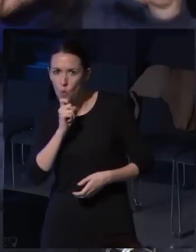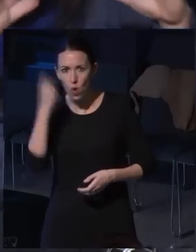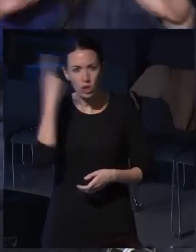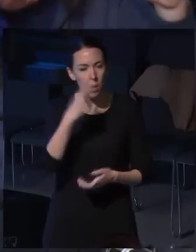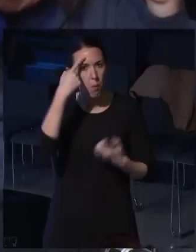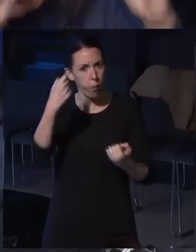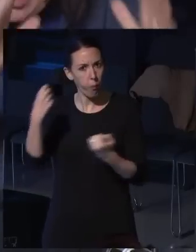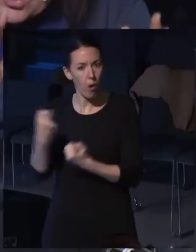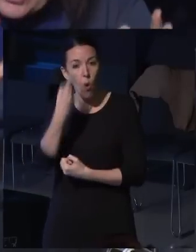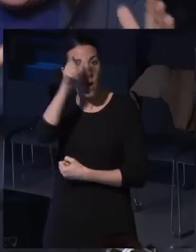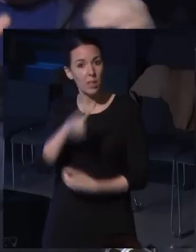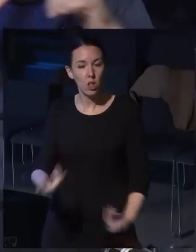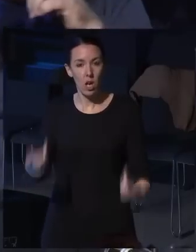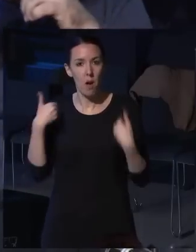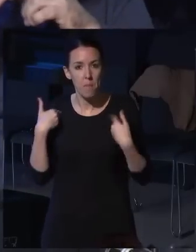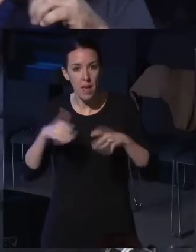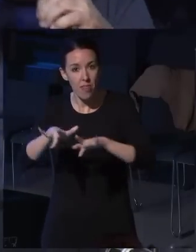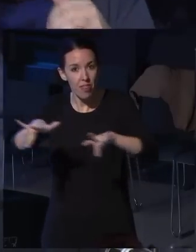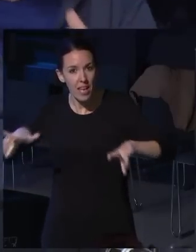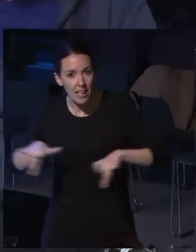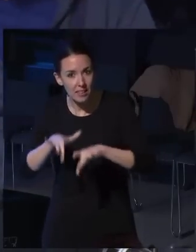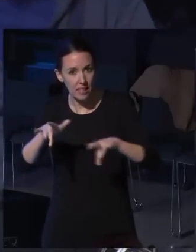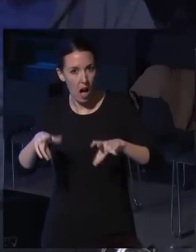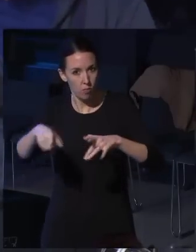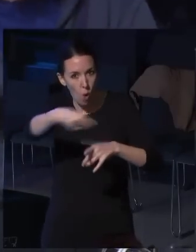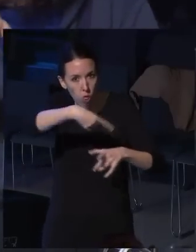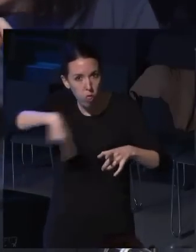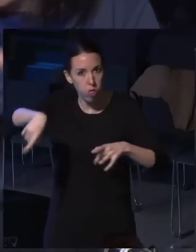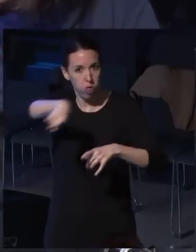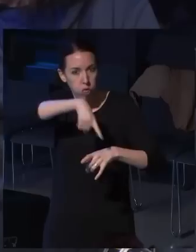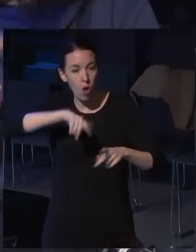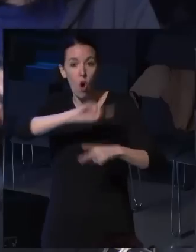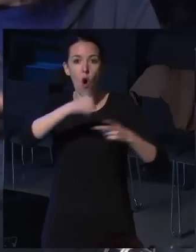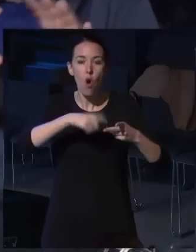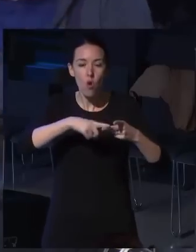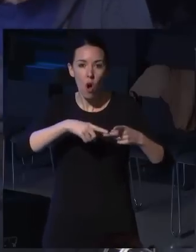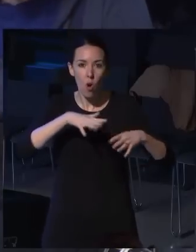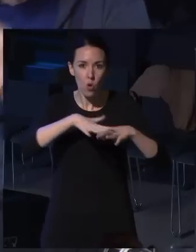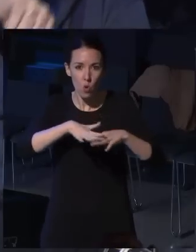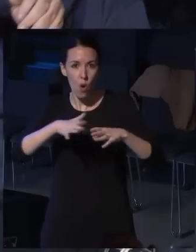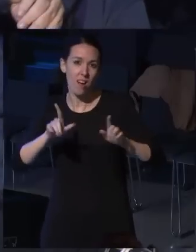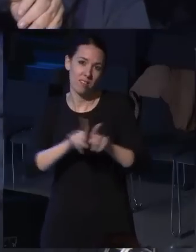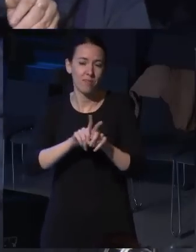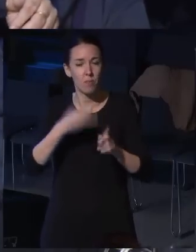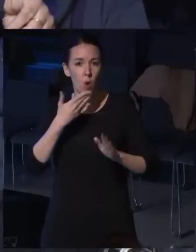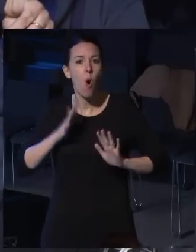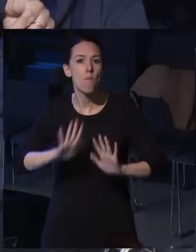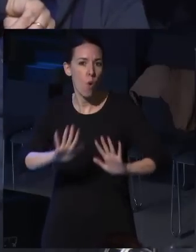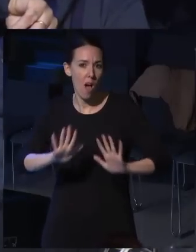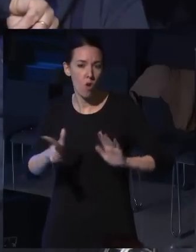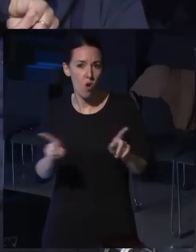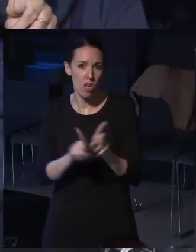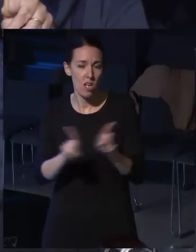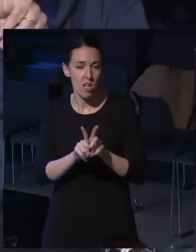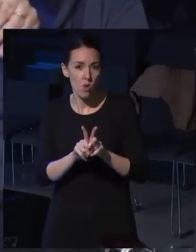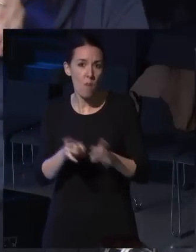que era el encargado de la cinta, otra persona... que era el encargado de la rever, como el empujador. Espera,